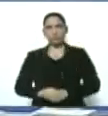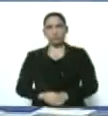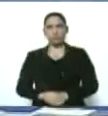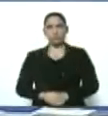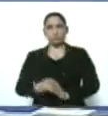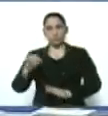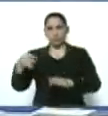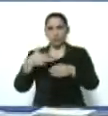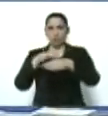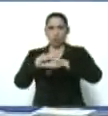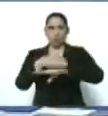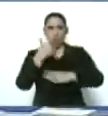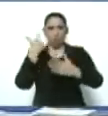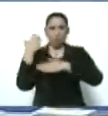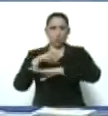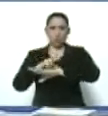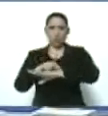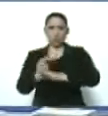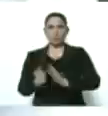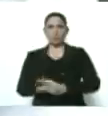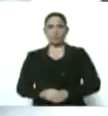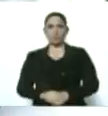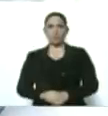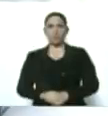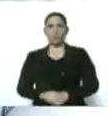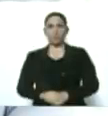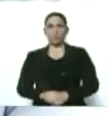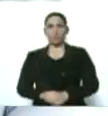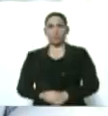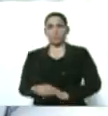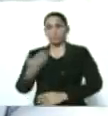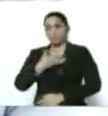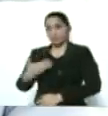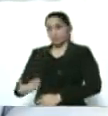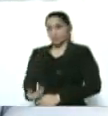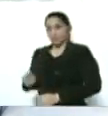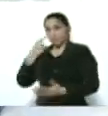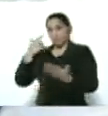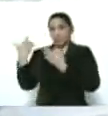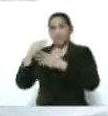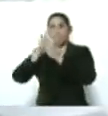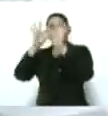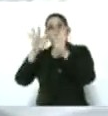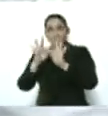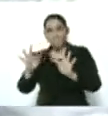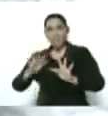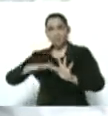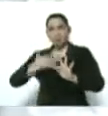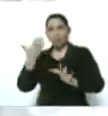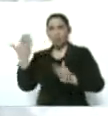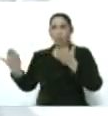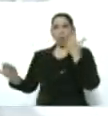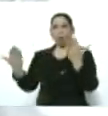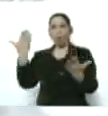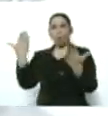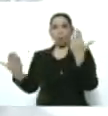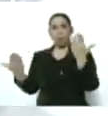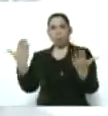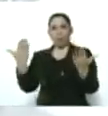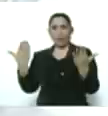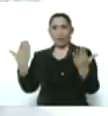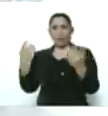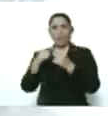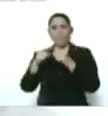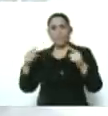Jorge Rodríguez Gómez, doctor Jorge Rodríguez. Presidente, porque esa es la manera en que se pueden comparar países diferentes